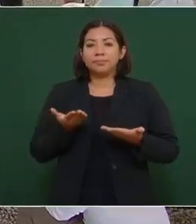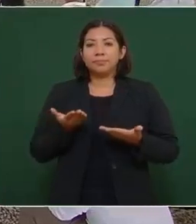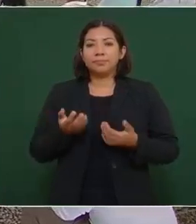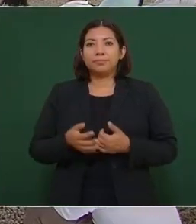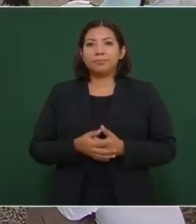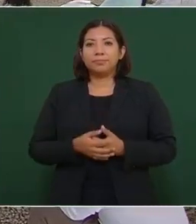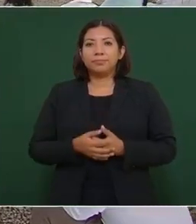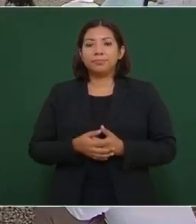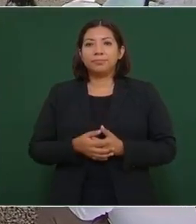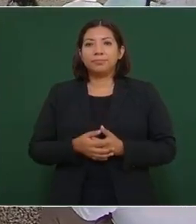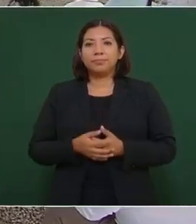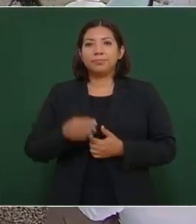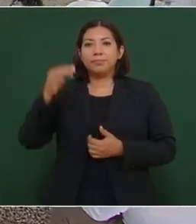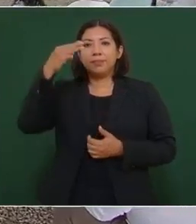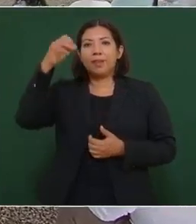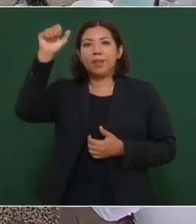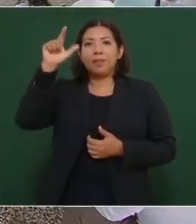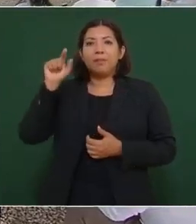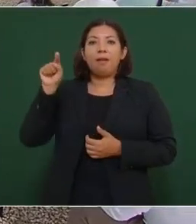deje Mara su bolsa